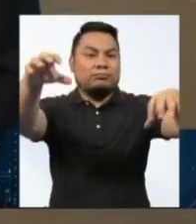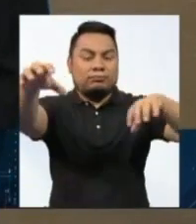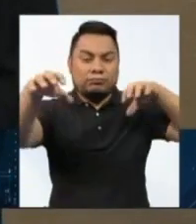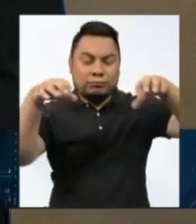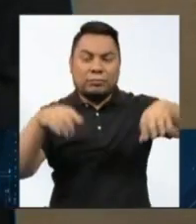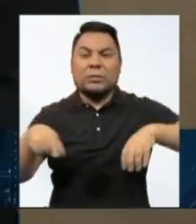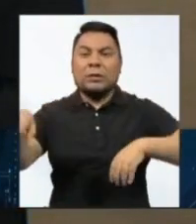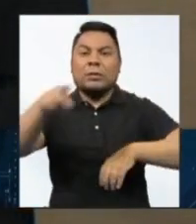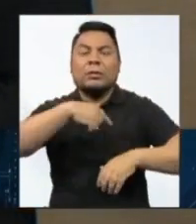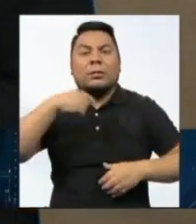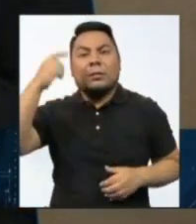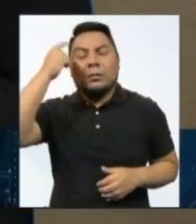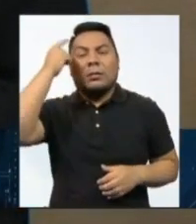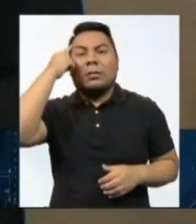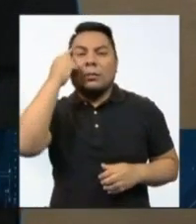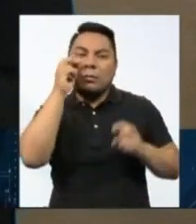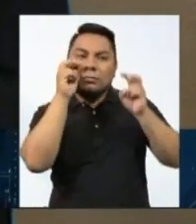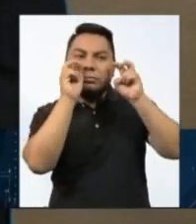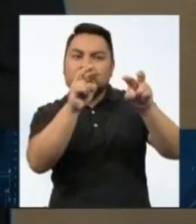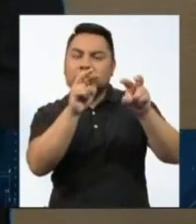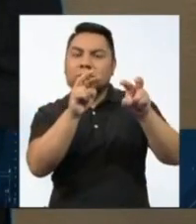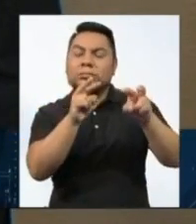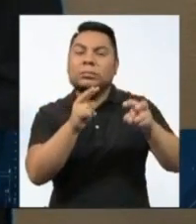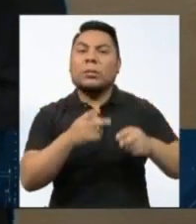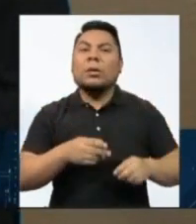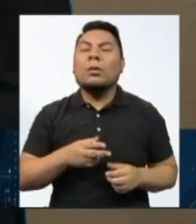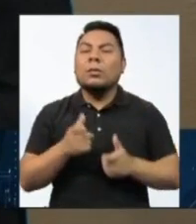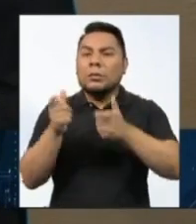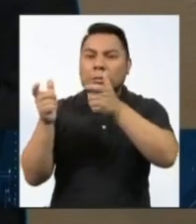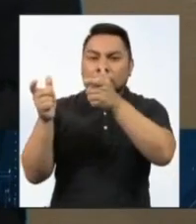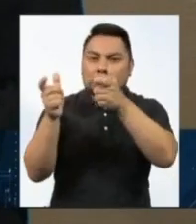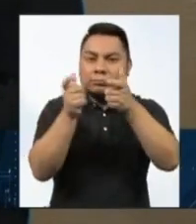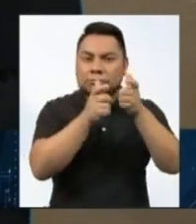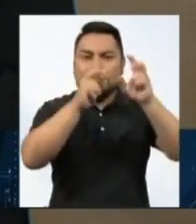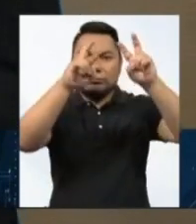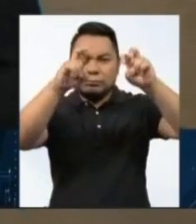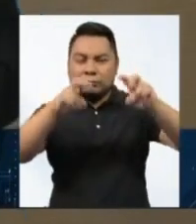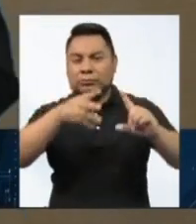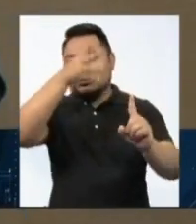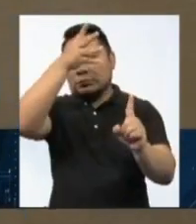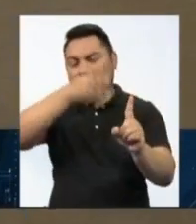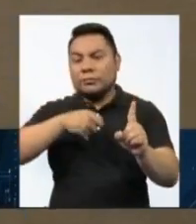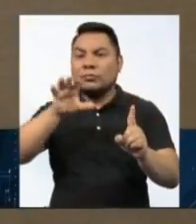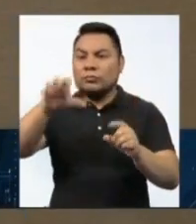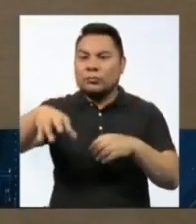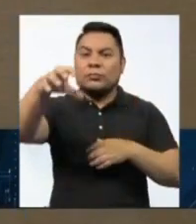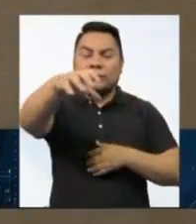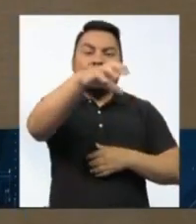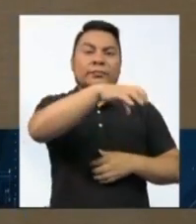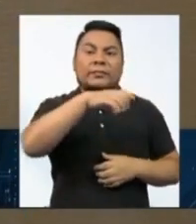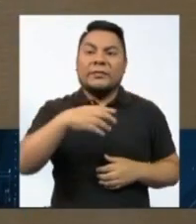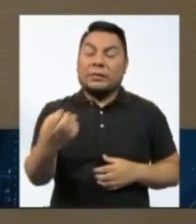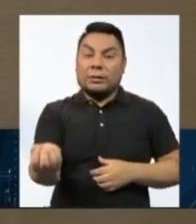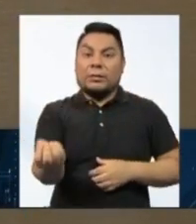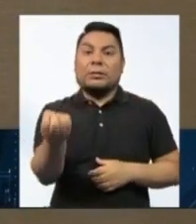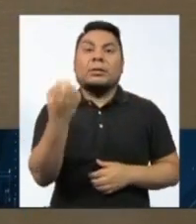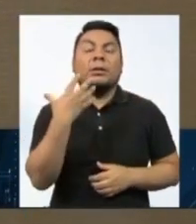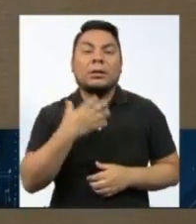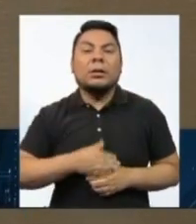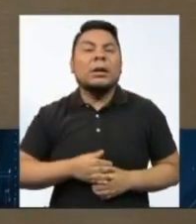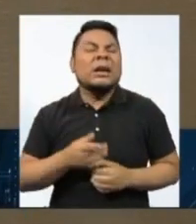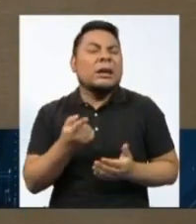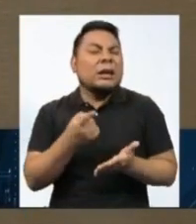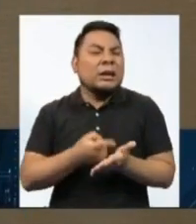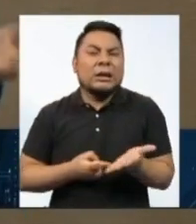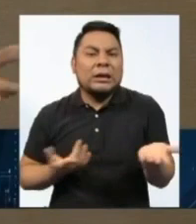una voz de alerta, de evaluación de su jurisdicción, que nos diga qué